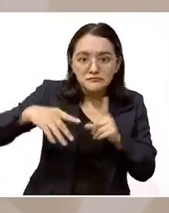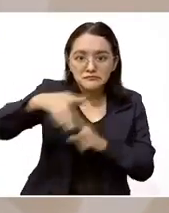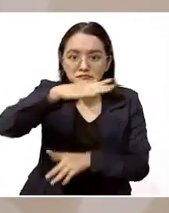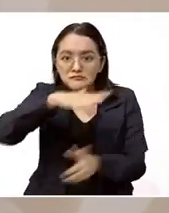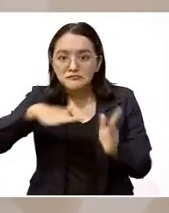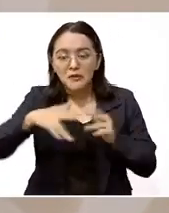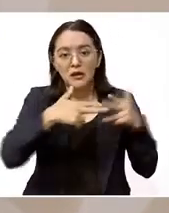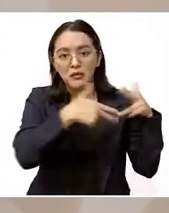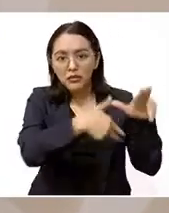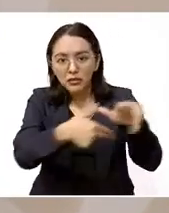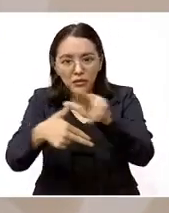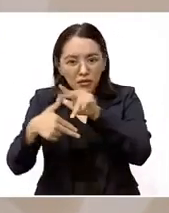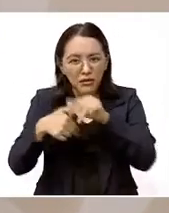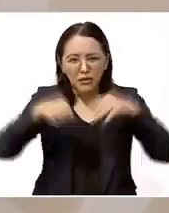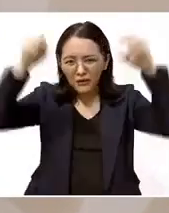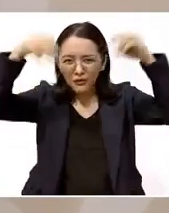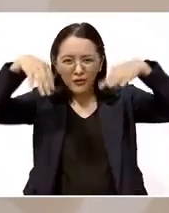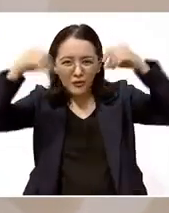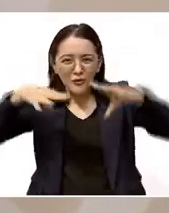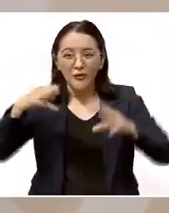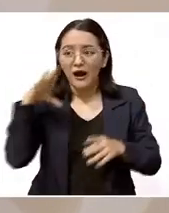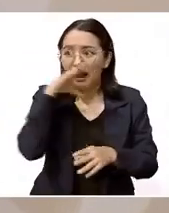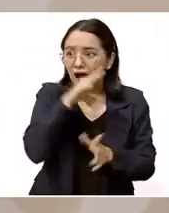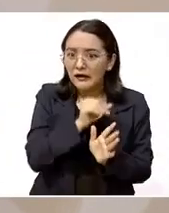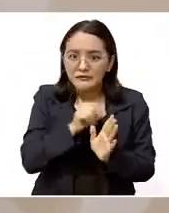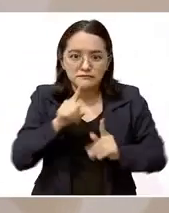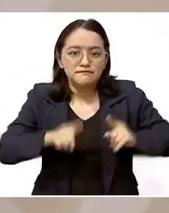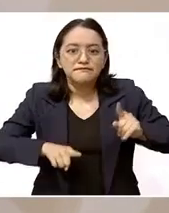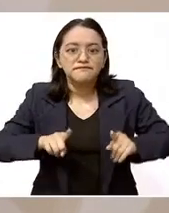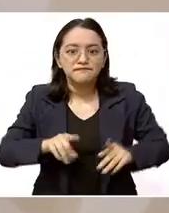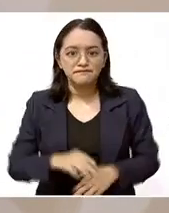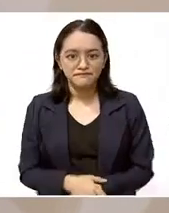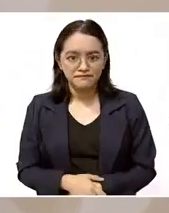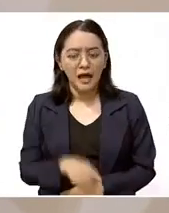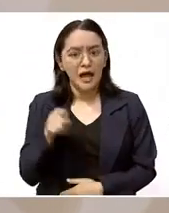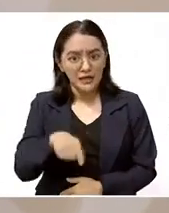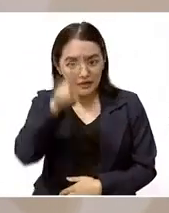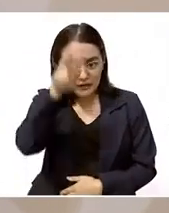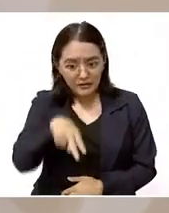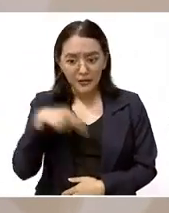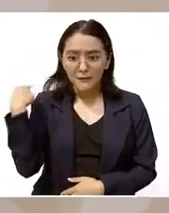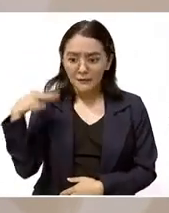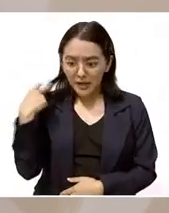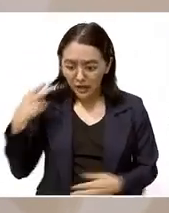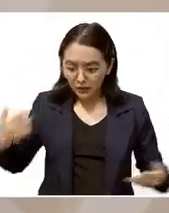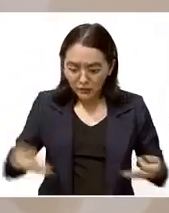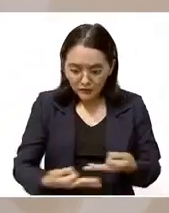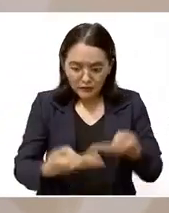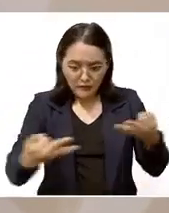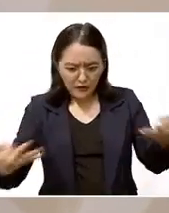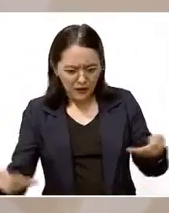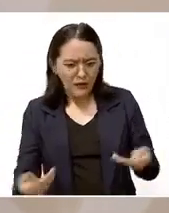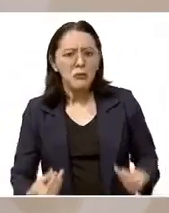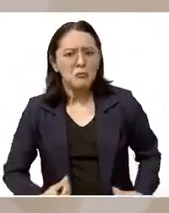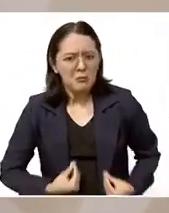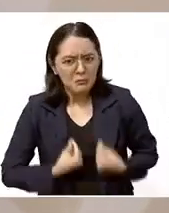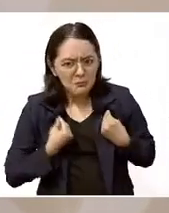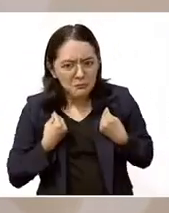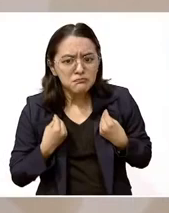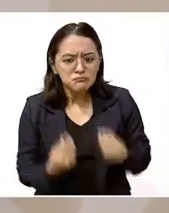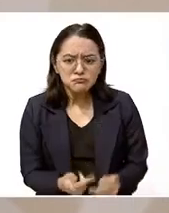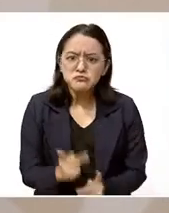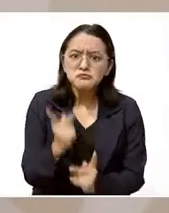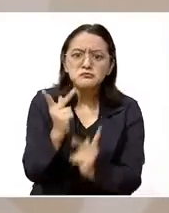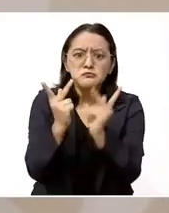tierra, generalizando, podemos decir que es fértil. Sin embargo, se